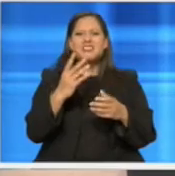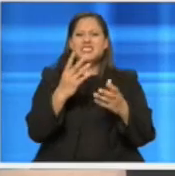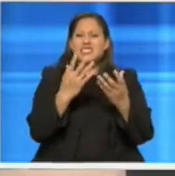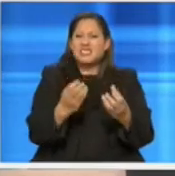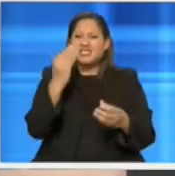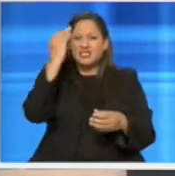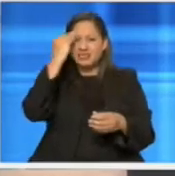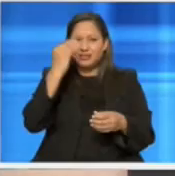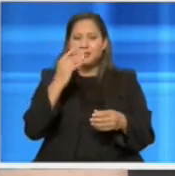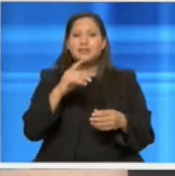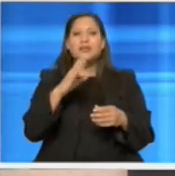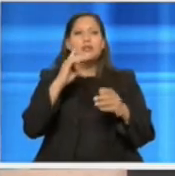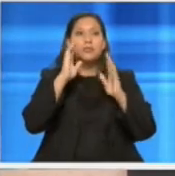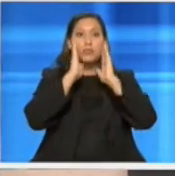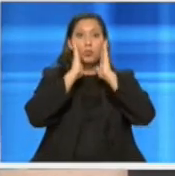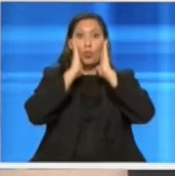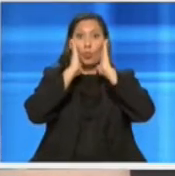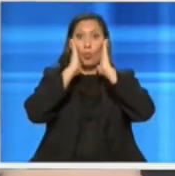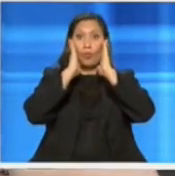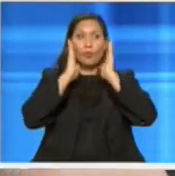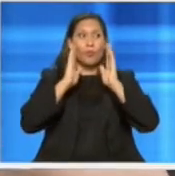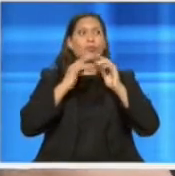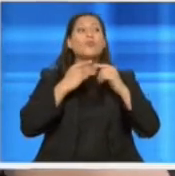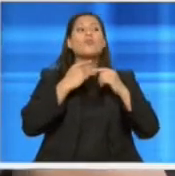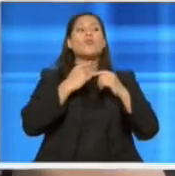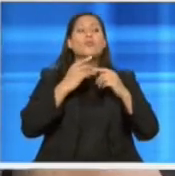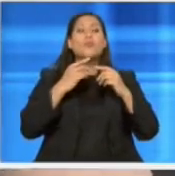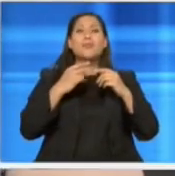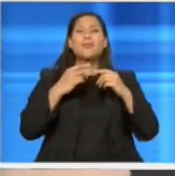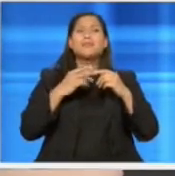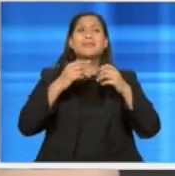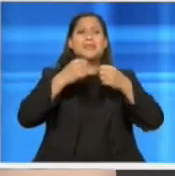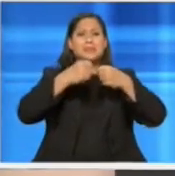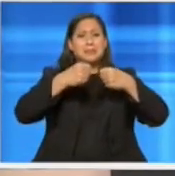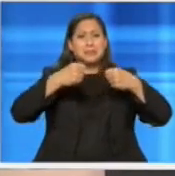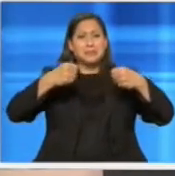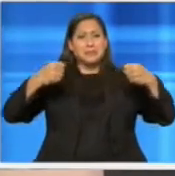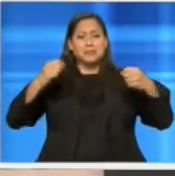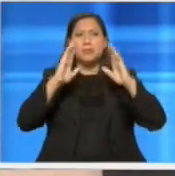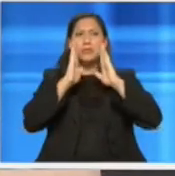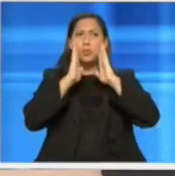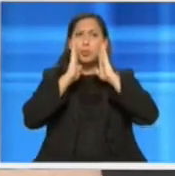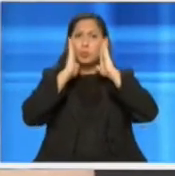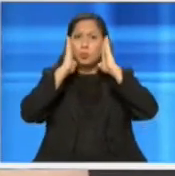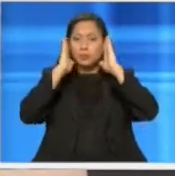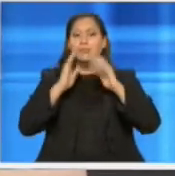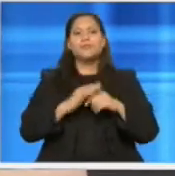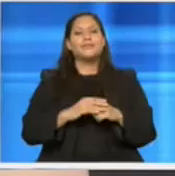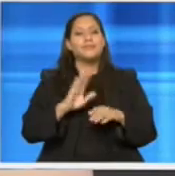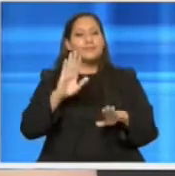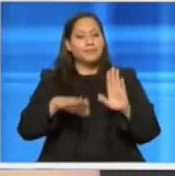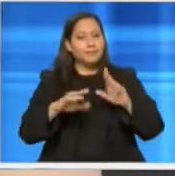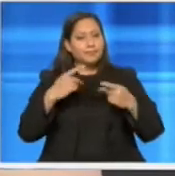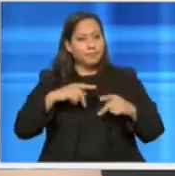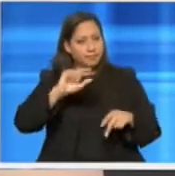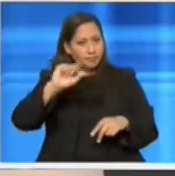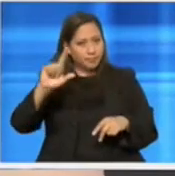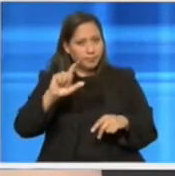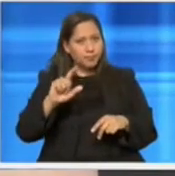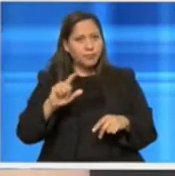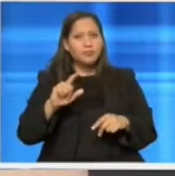resequedad, sientes tirantez, que haces esto y parece que te estuvieran estirando la piel. Y a veces cuando nosotras las profesionales